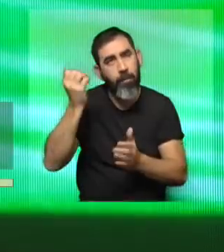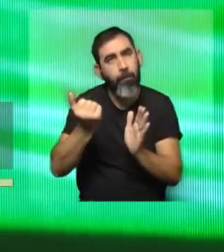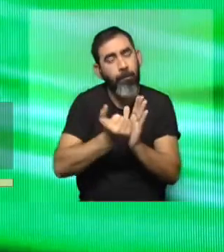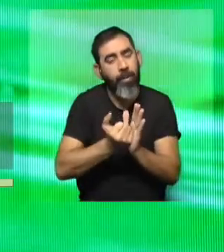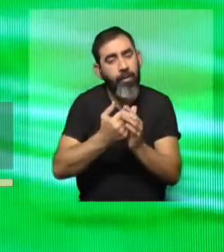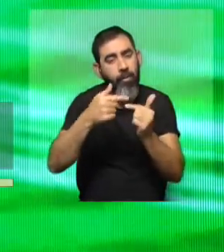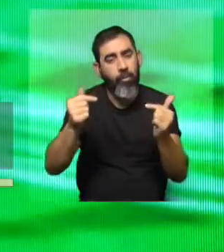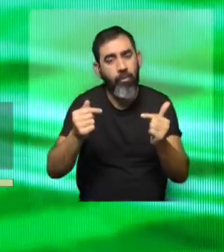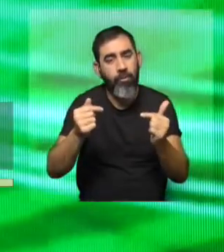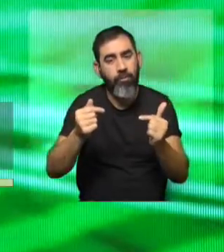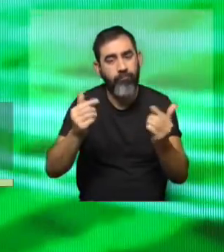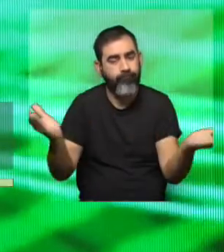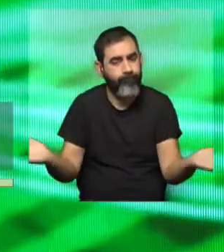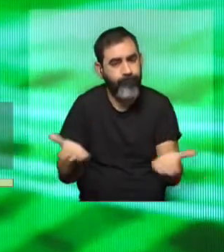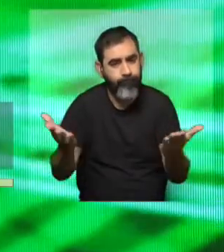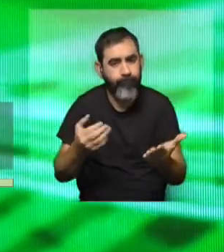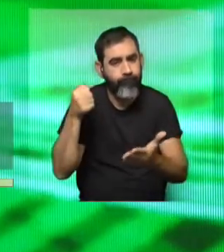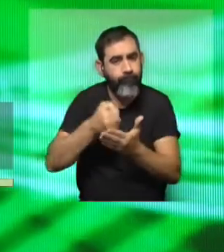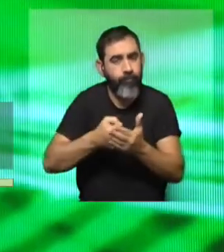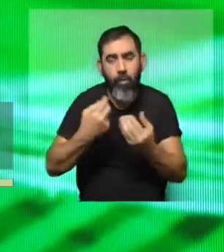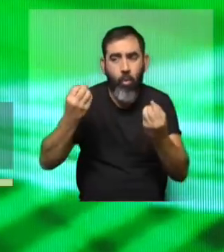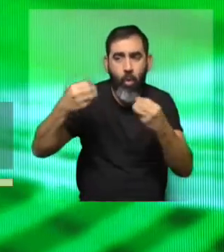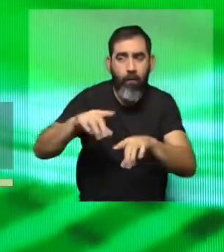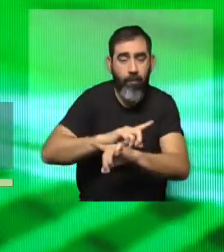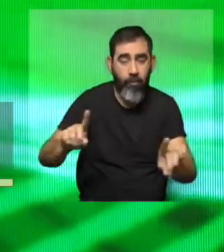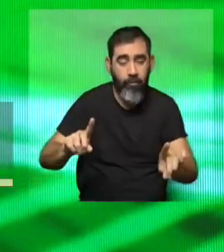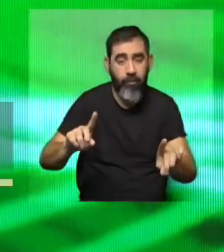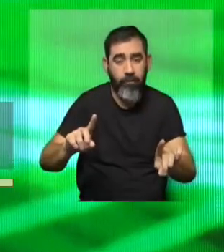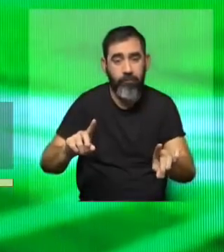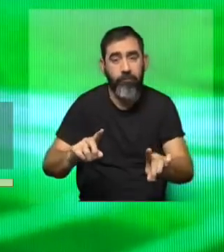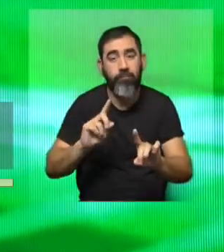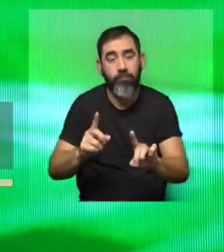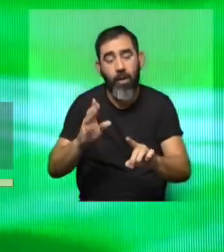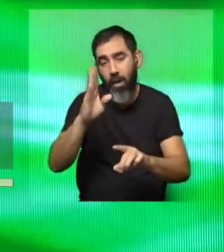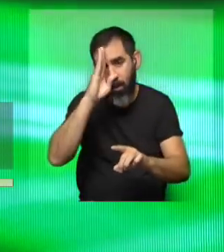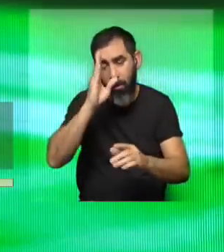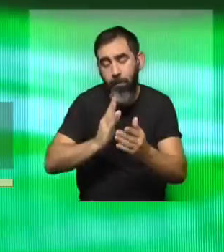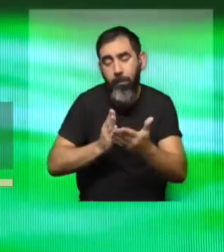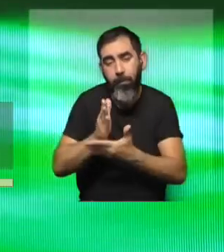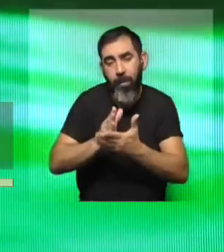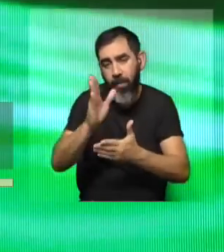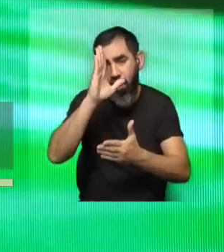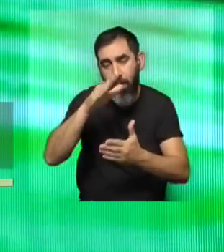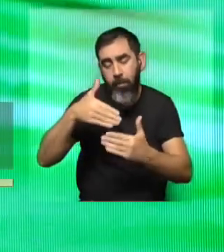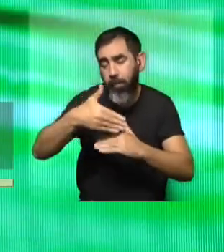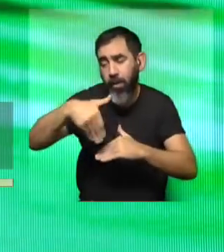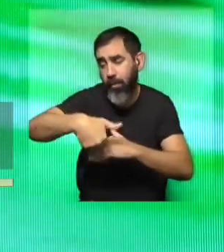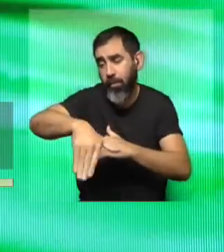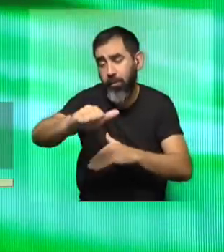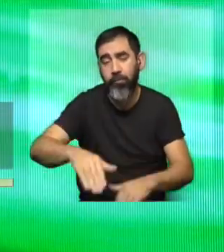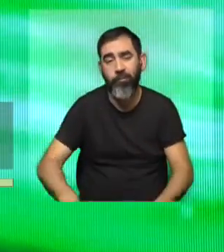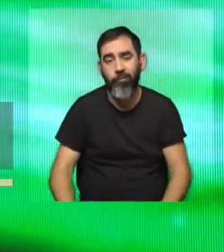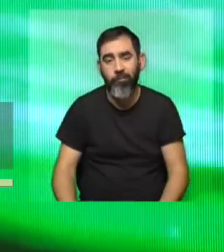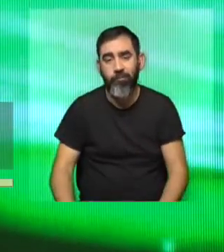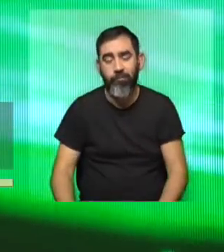y el de chapa adelante de no aflojar nunca y estar aprendiendo siempre que siempre sorprende en el camino